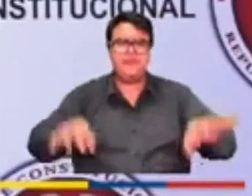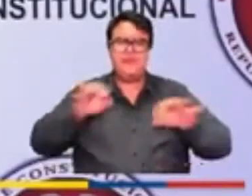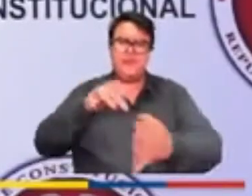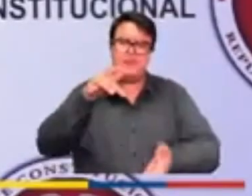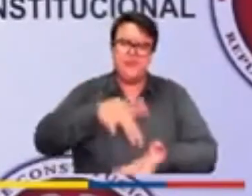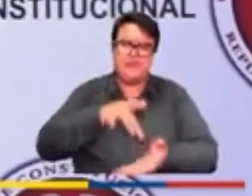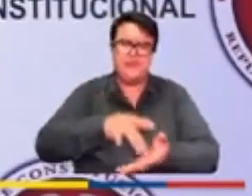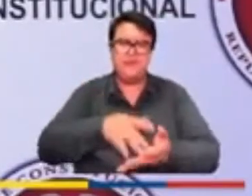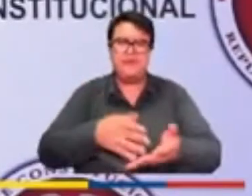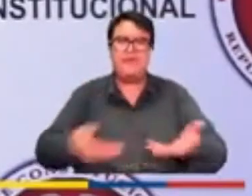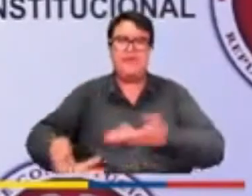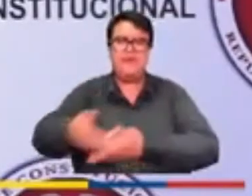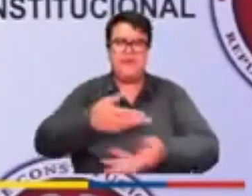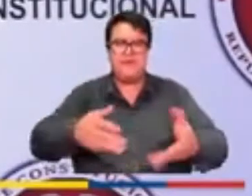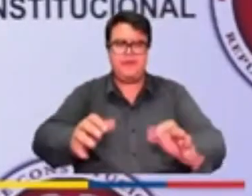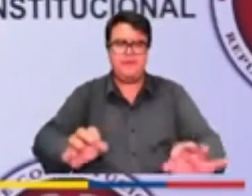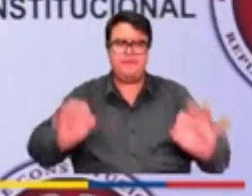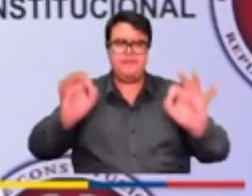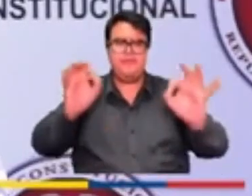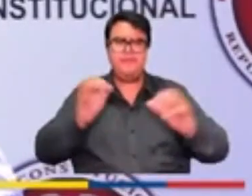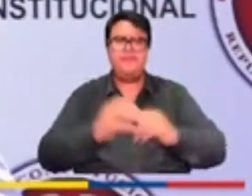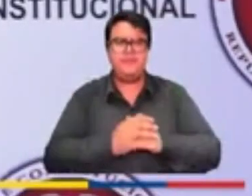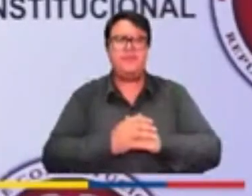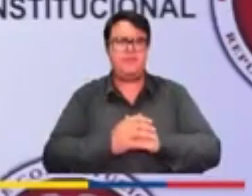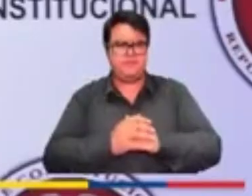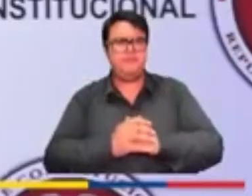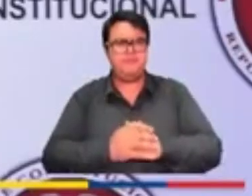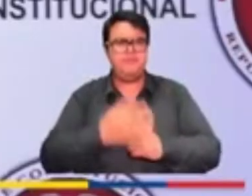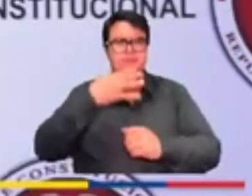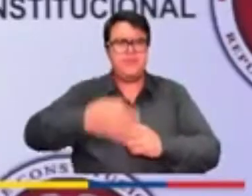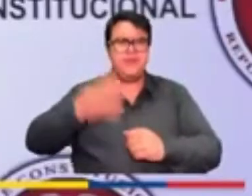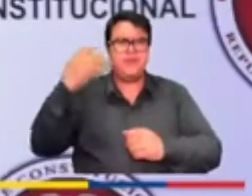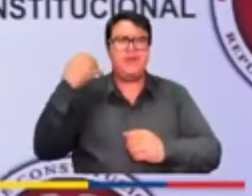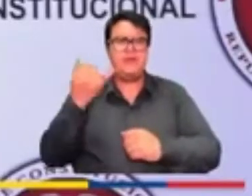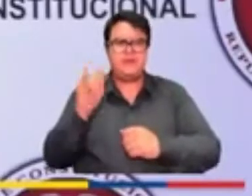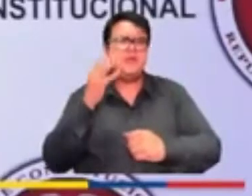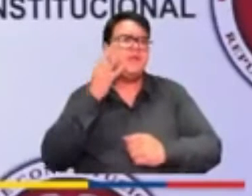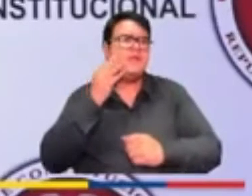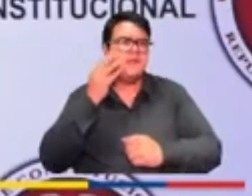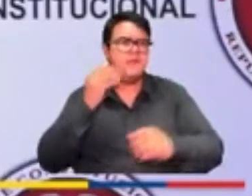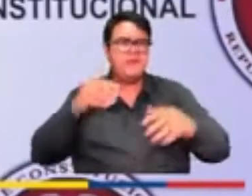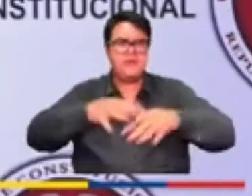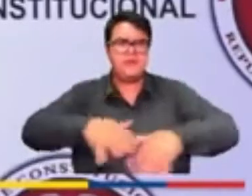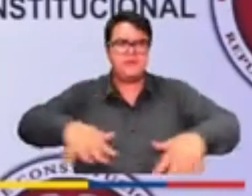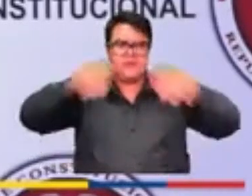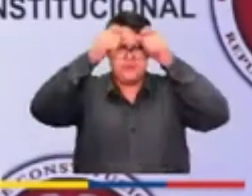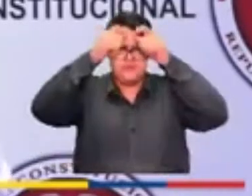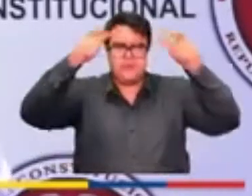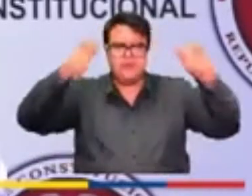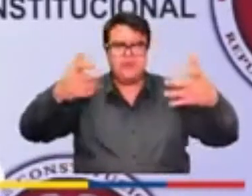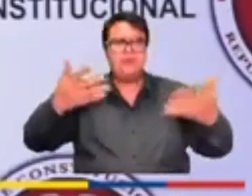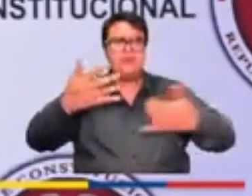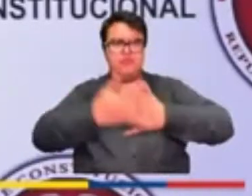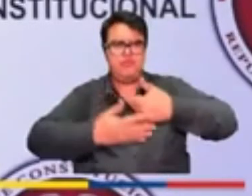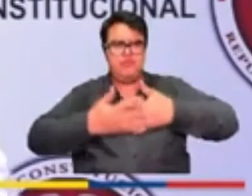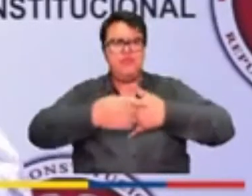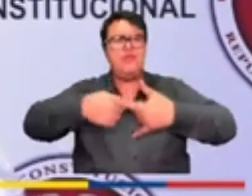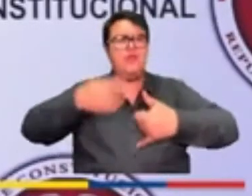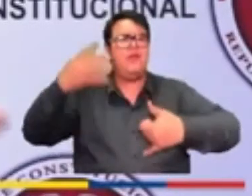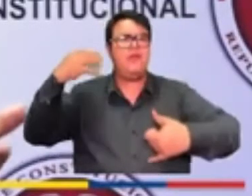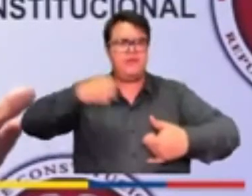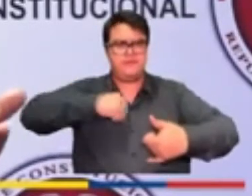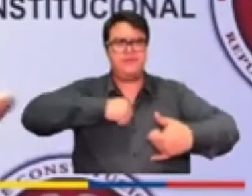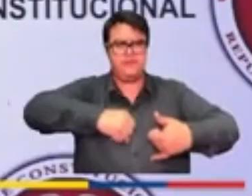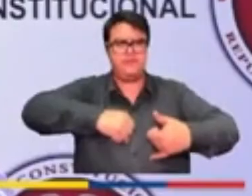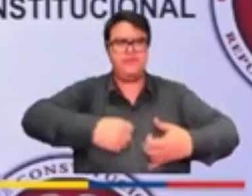participación real y efectiva. Creo que ya existe experiencia en el Estado colombiano sobre la garantía de este derecho y también